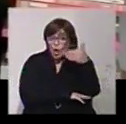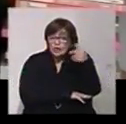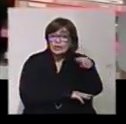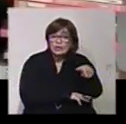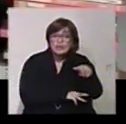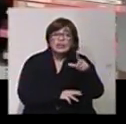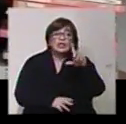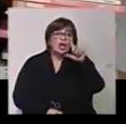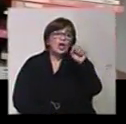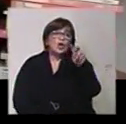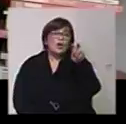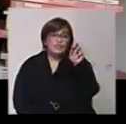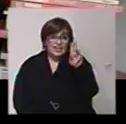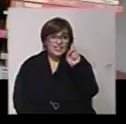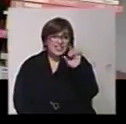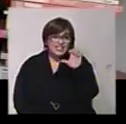L'Auberge.